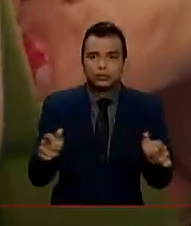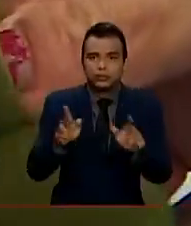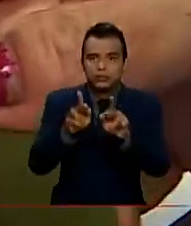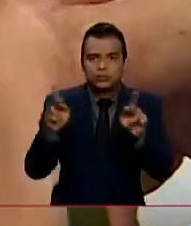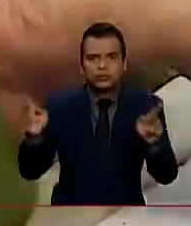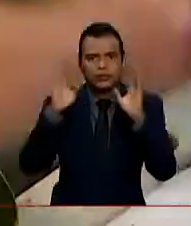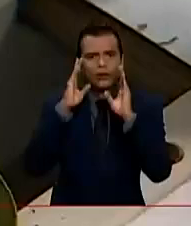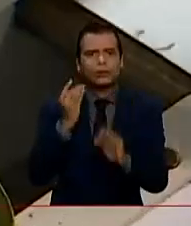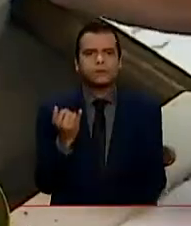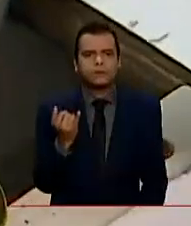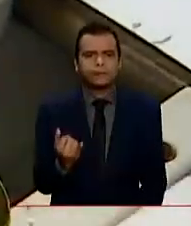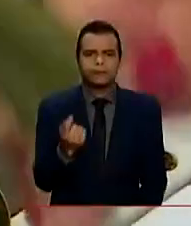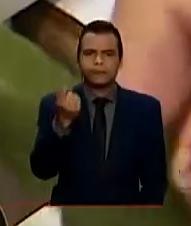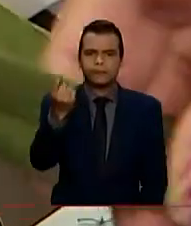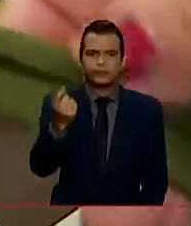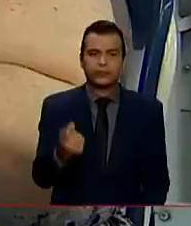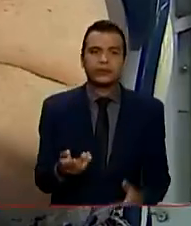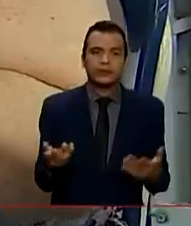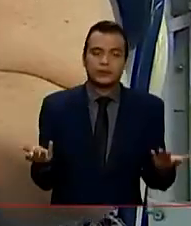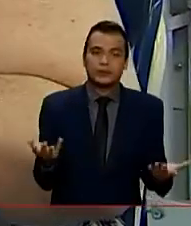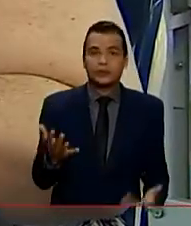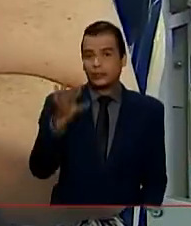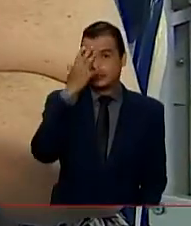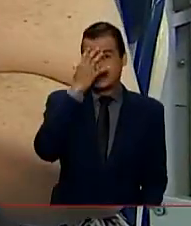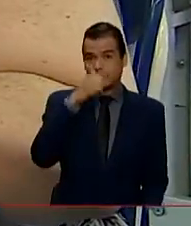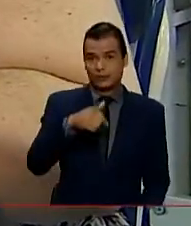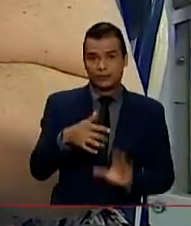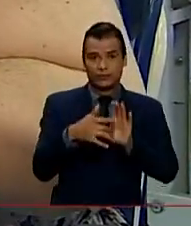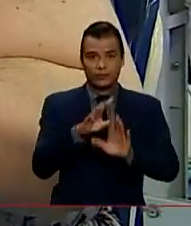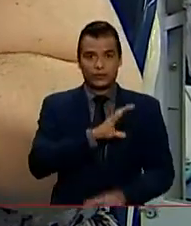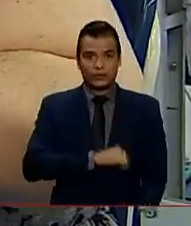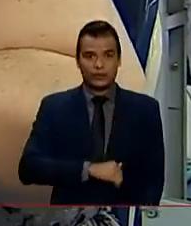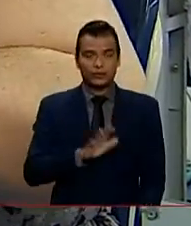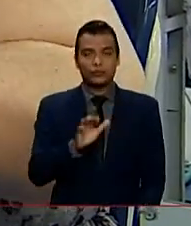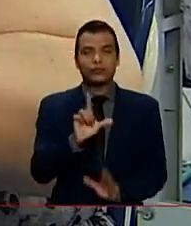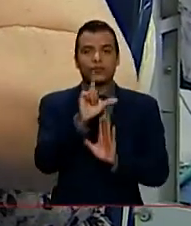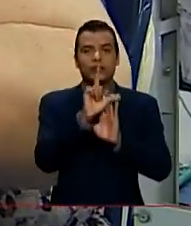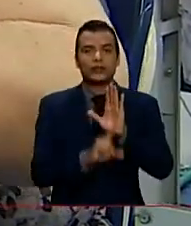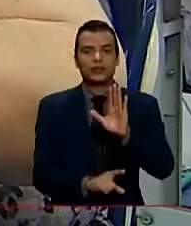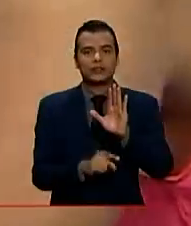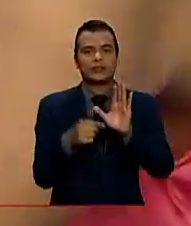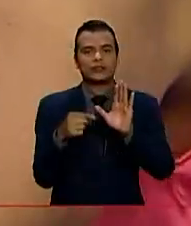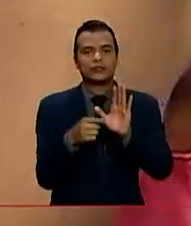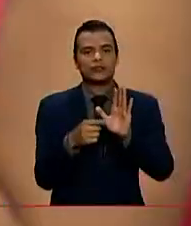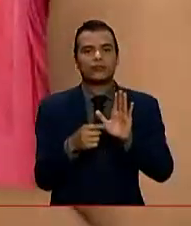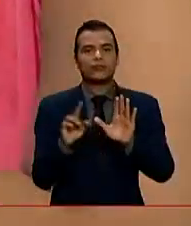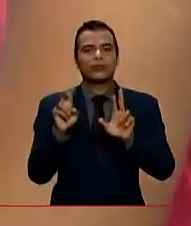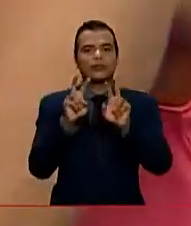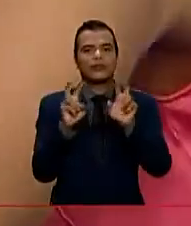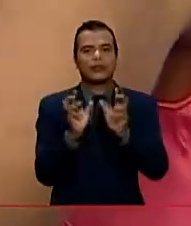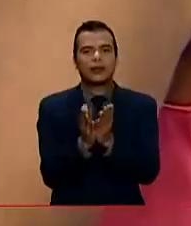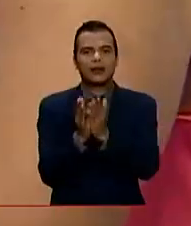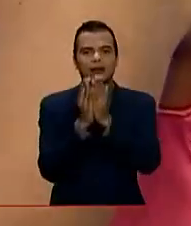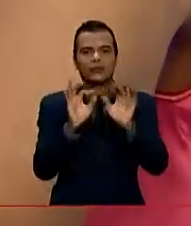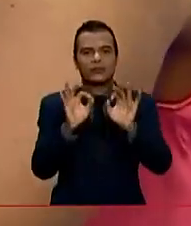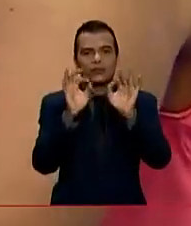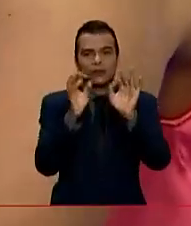educación básica media. Esa debería ser una gran vergüenza para Cali. Ocupamos el puesto número 25 en materia de calidad y